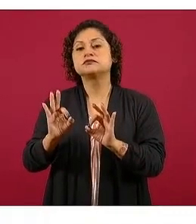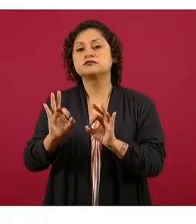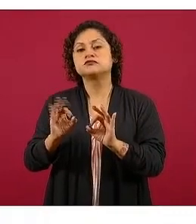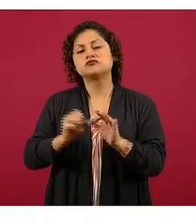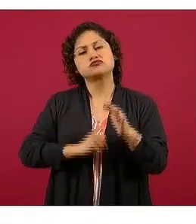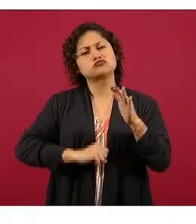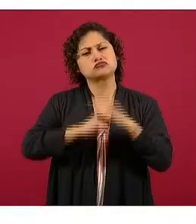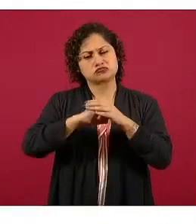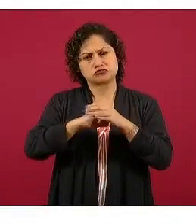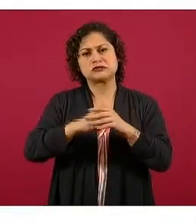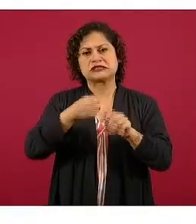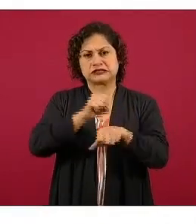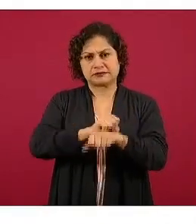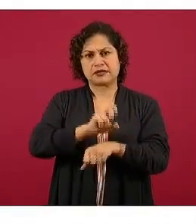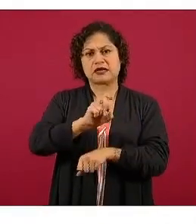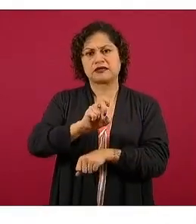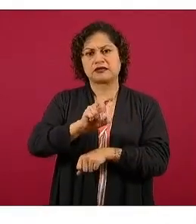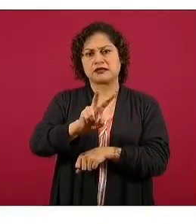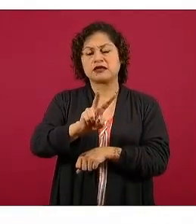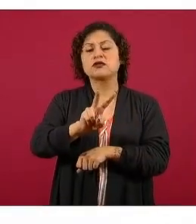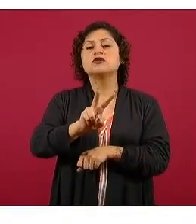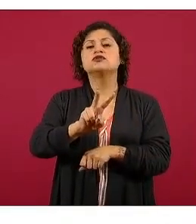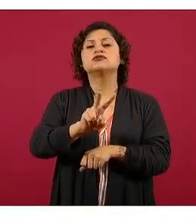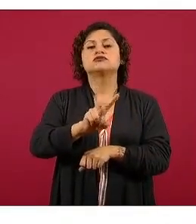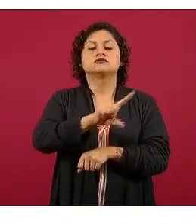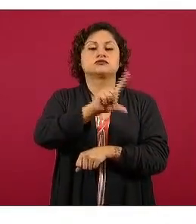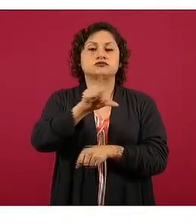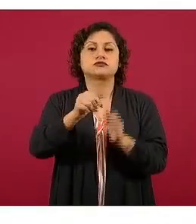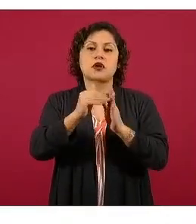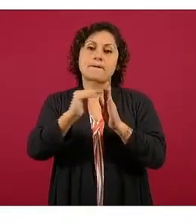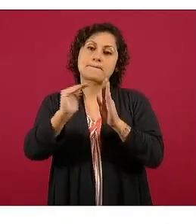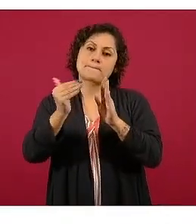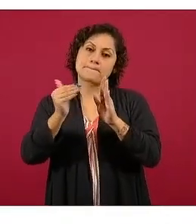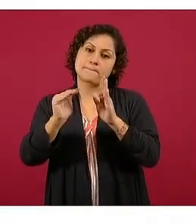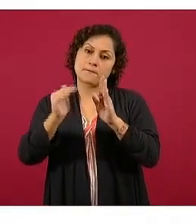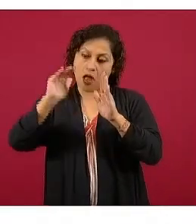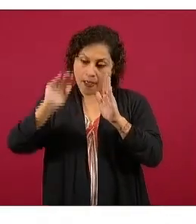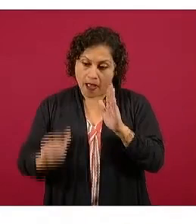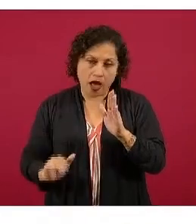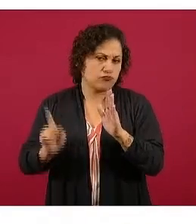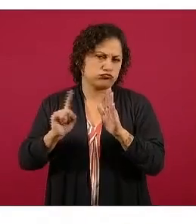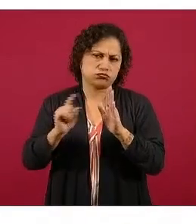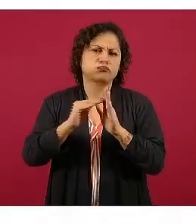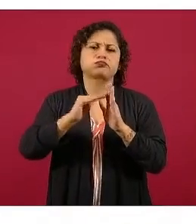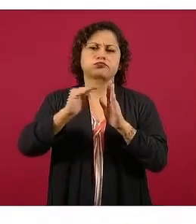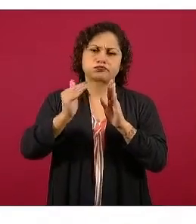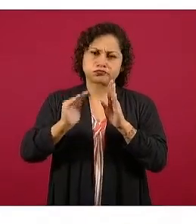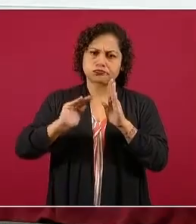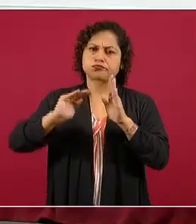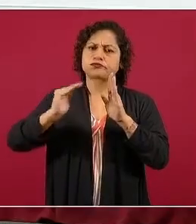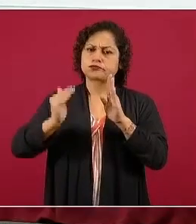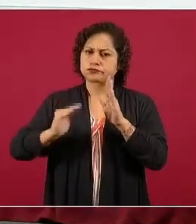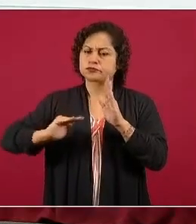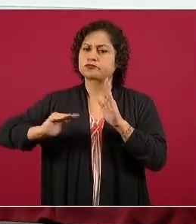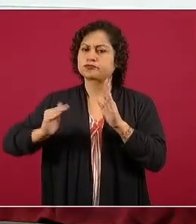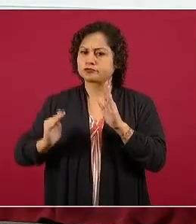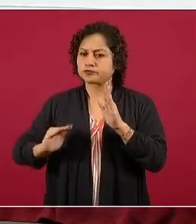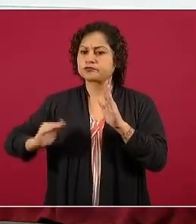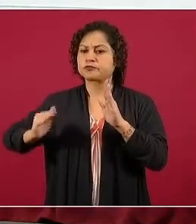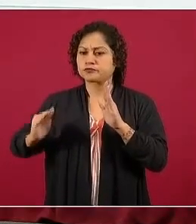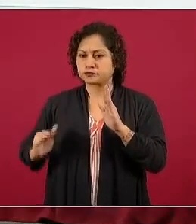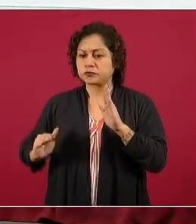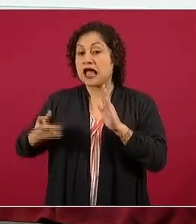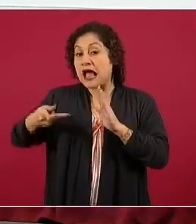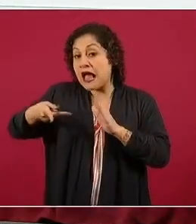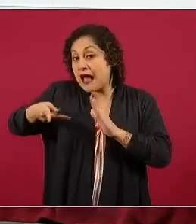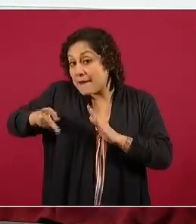más o menos en la semana 32, tenía un descenso, no hasta su línea basal, pero bastante importante, y sin